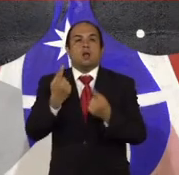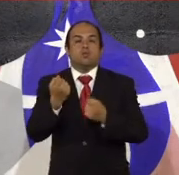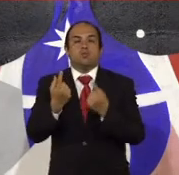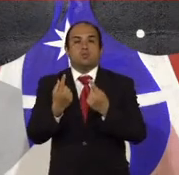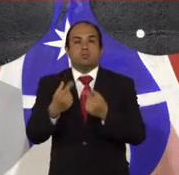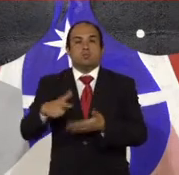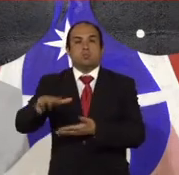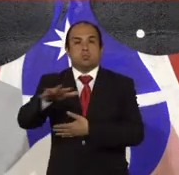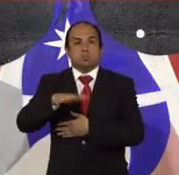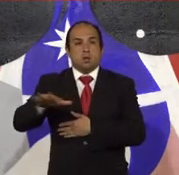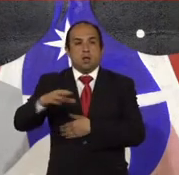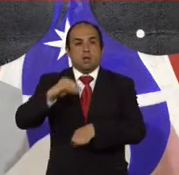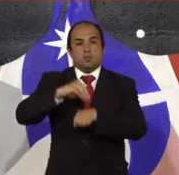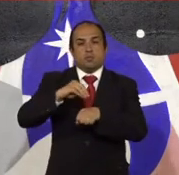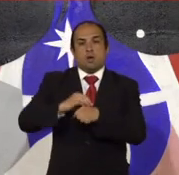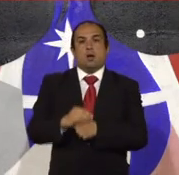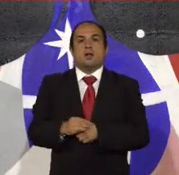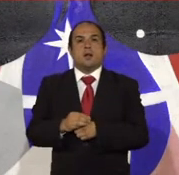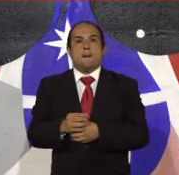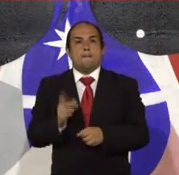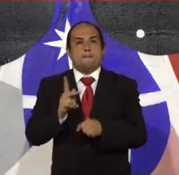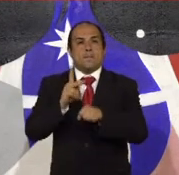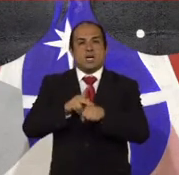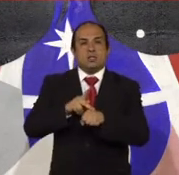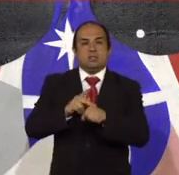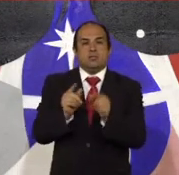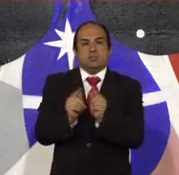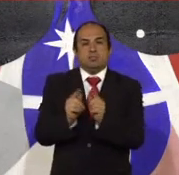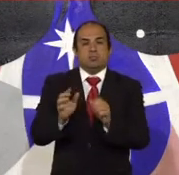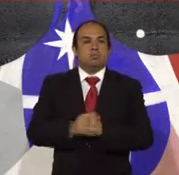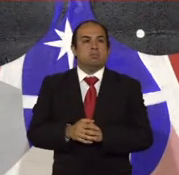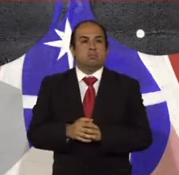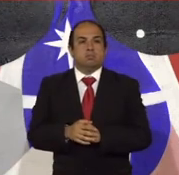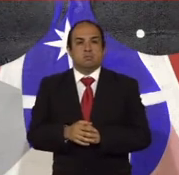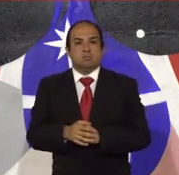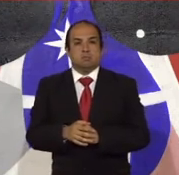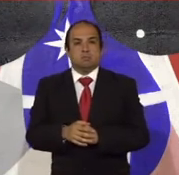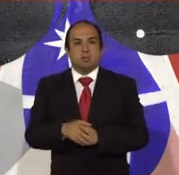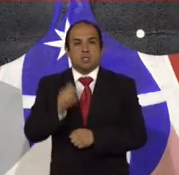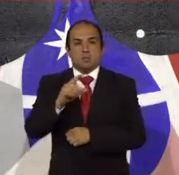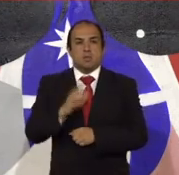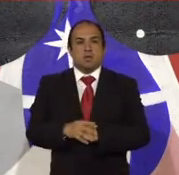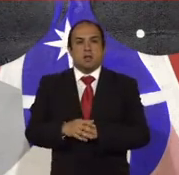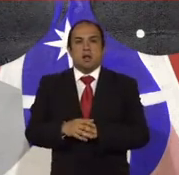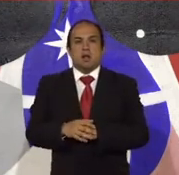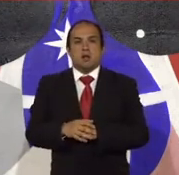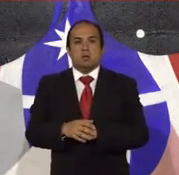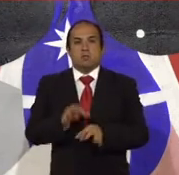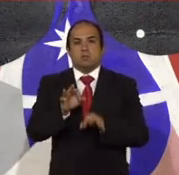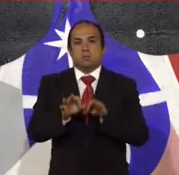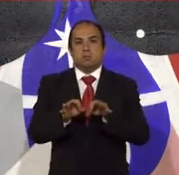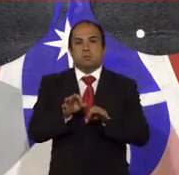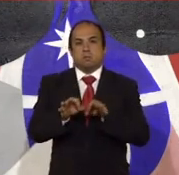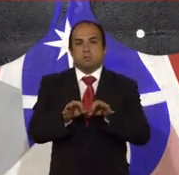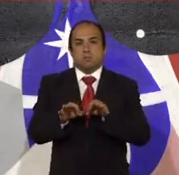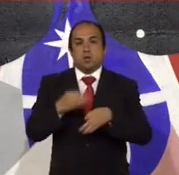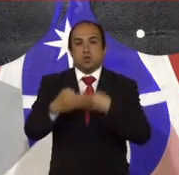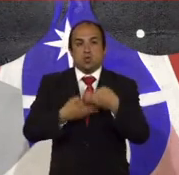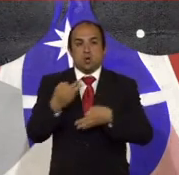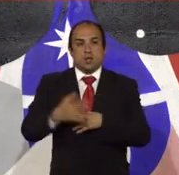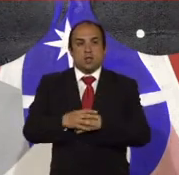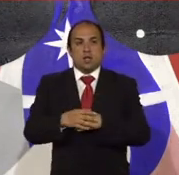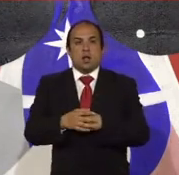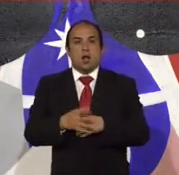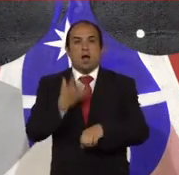algunas zonas donde se incorpora gravilla, la siguiente, y el tratamiento de todo lo que son